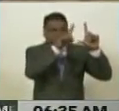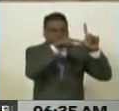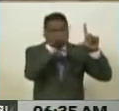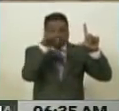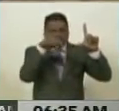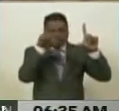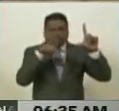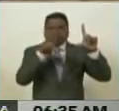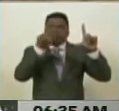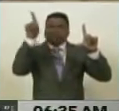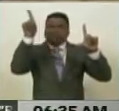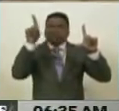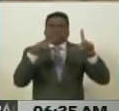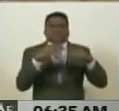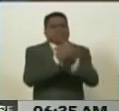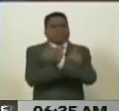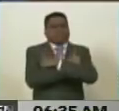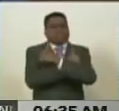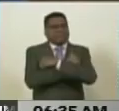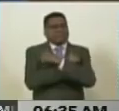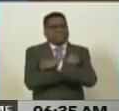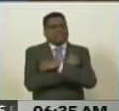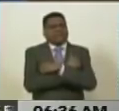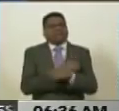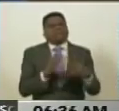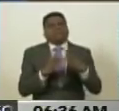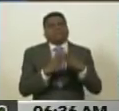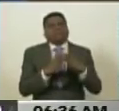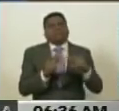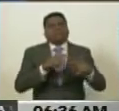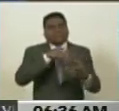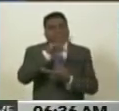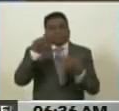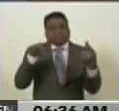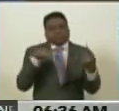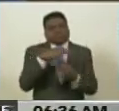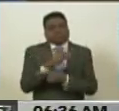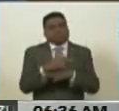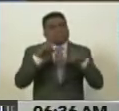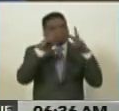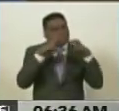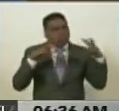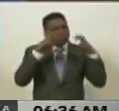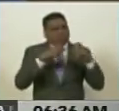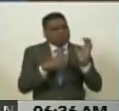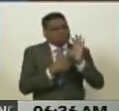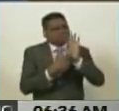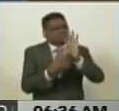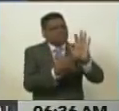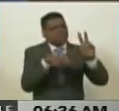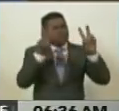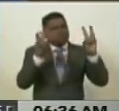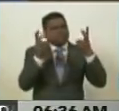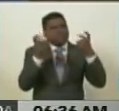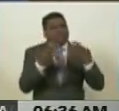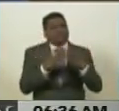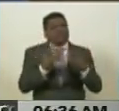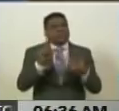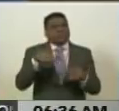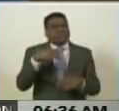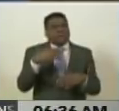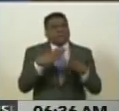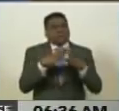menos de desempleo que ha habido durante el periodo revolucionario. Vamos a analizar estos estos temas, estos datos en la próxima